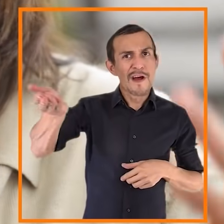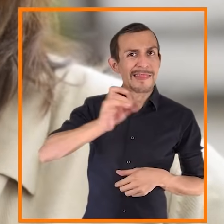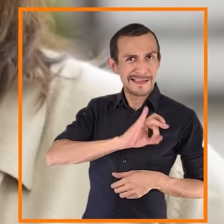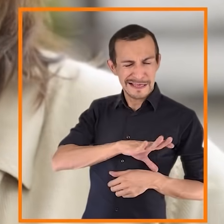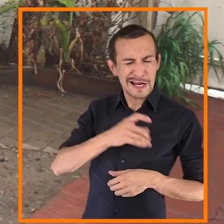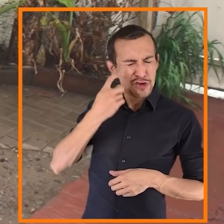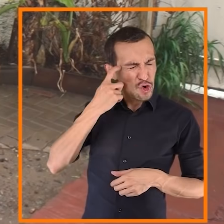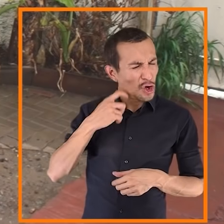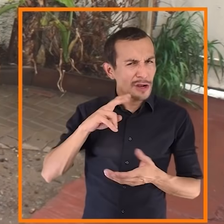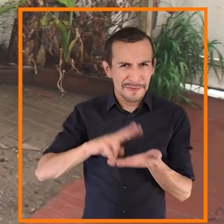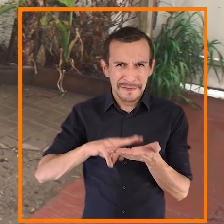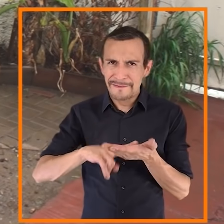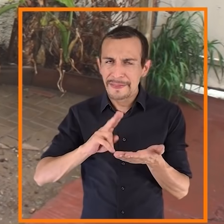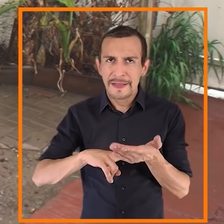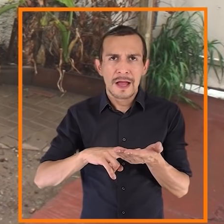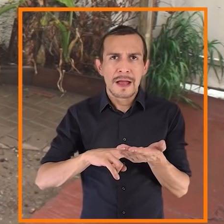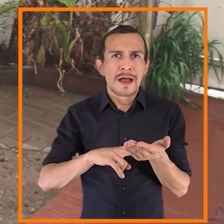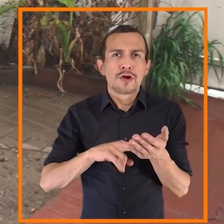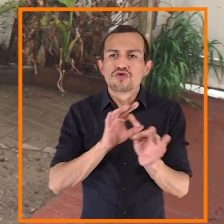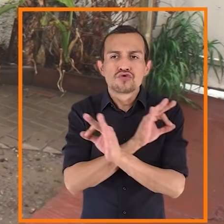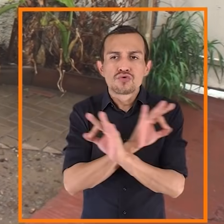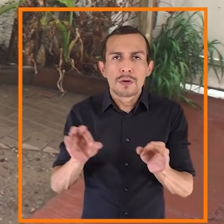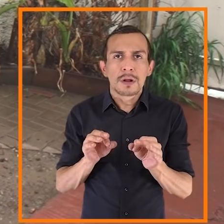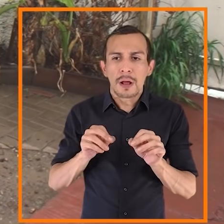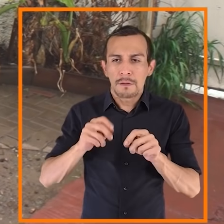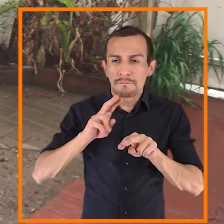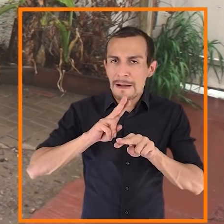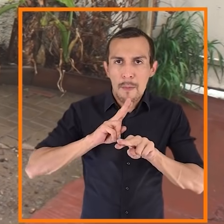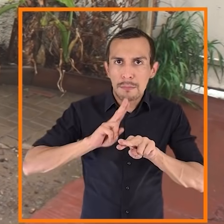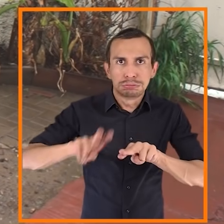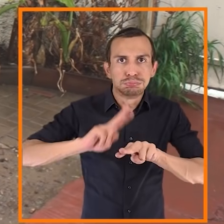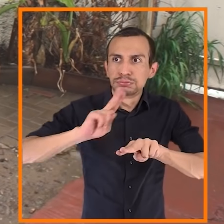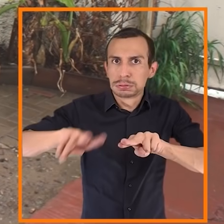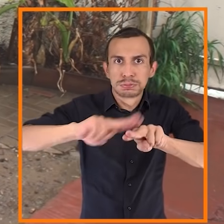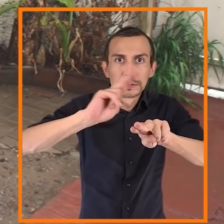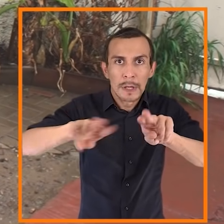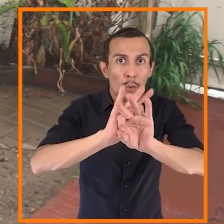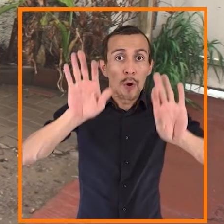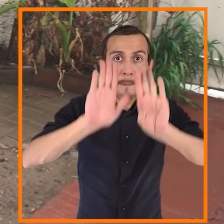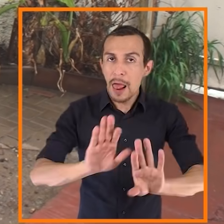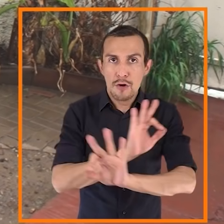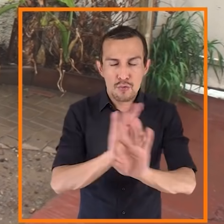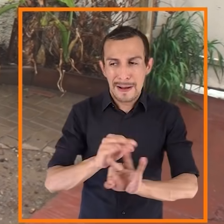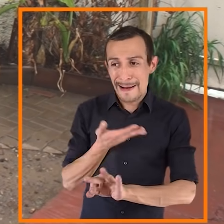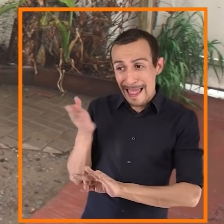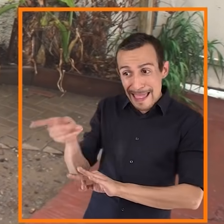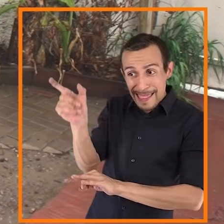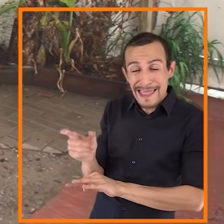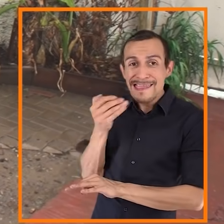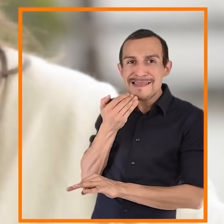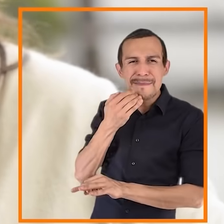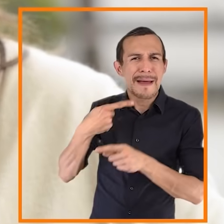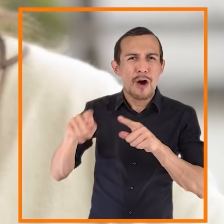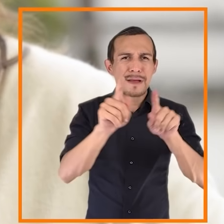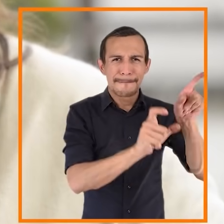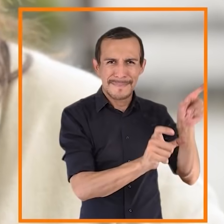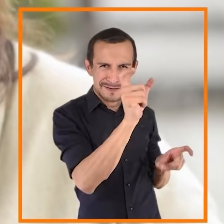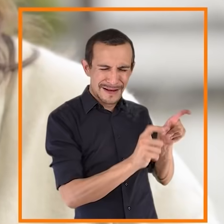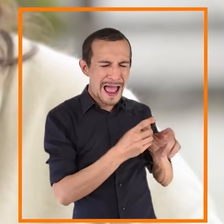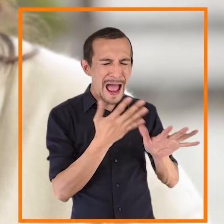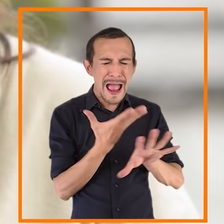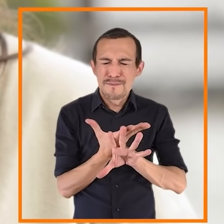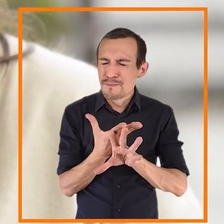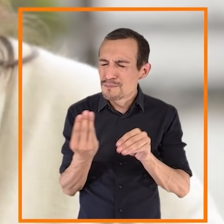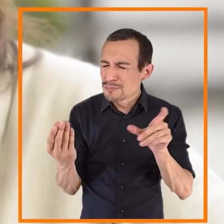fuera de Chile. No me cabe la menor duda que nunca más va a parar en resolver esto para ella y para los que sigan. Sí, hay